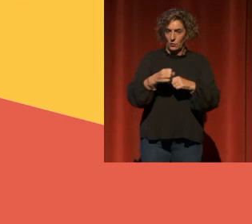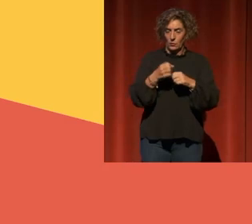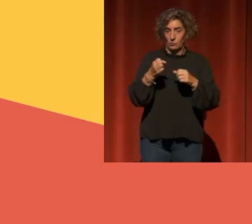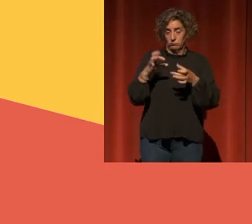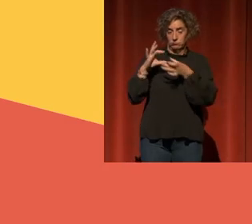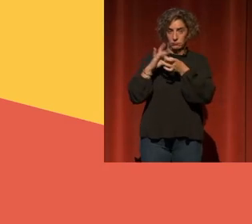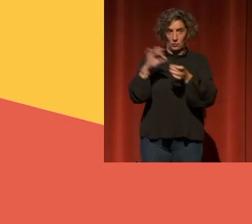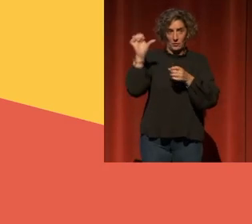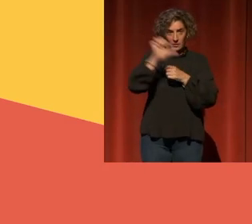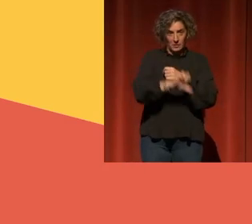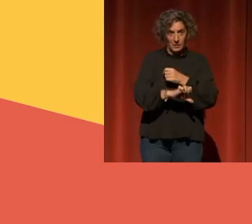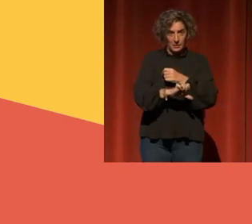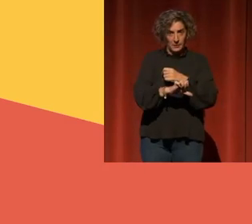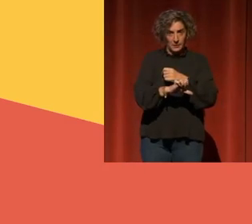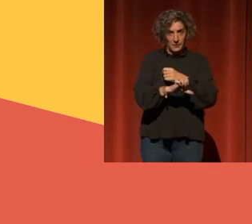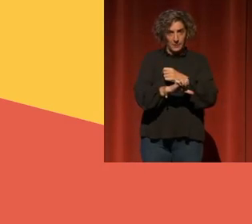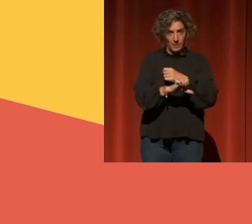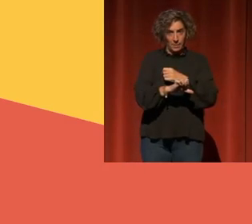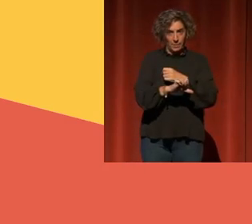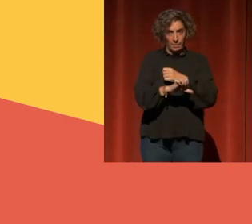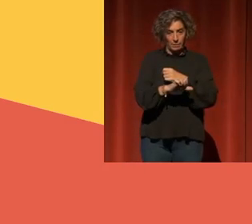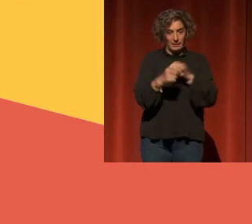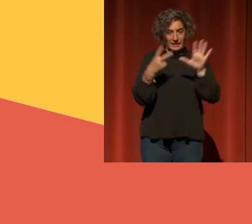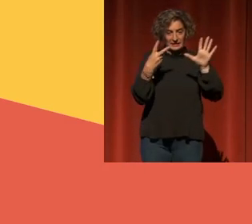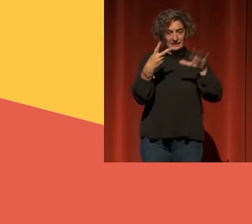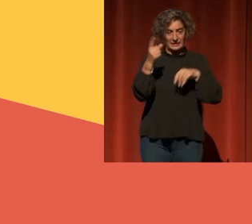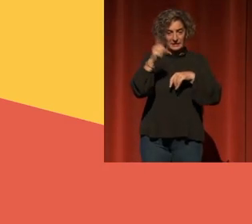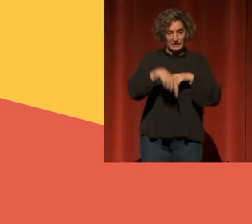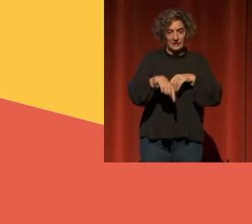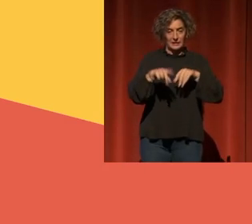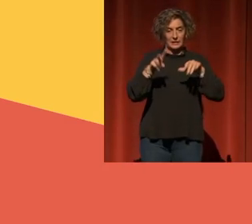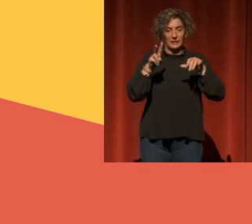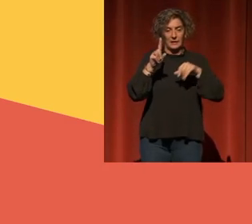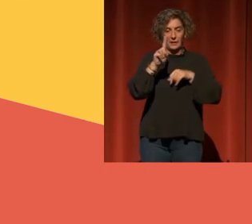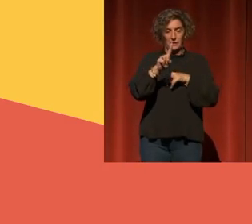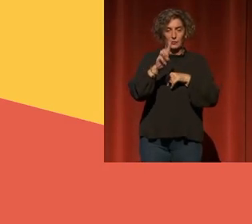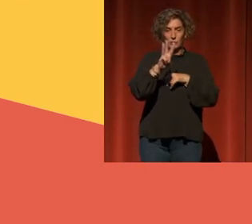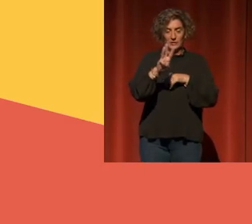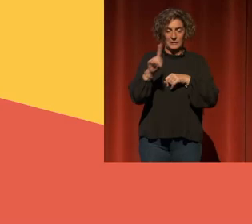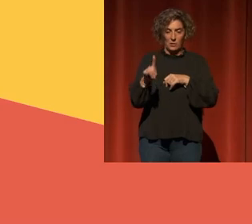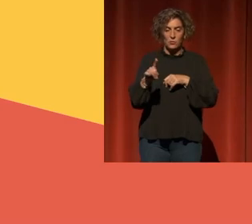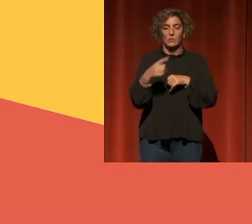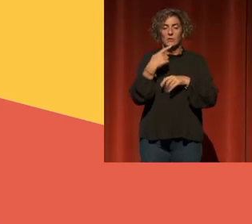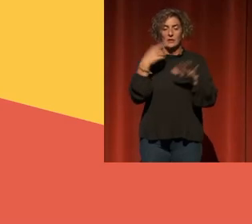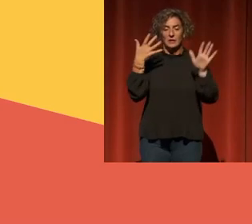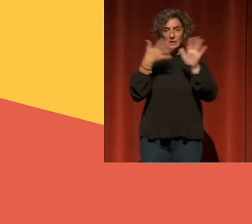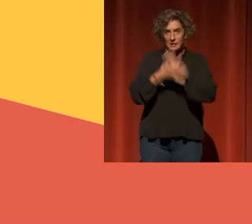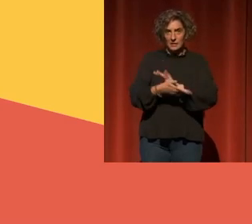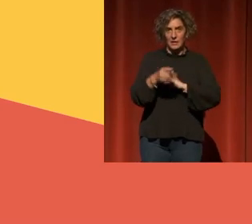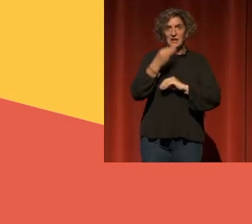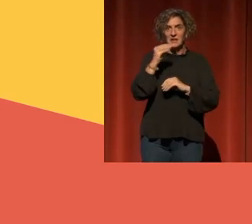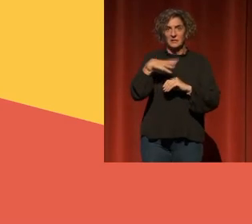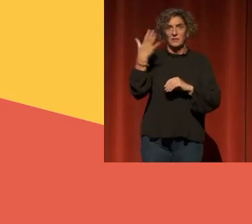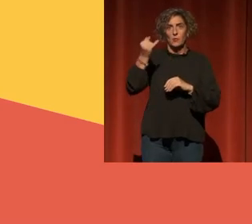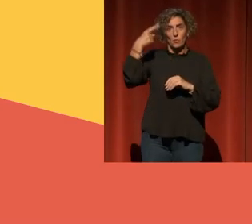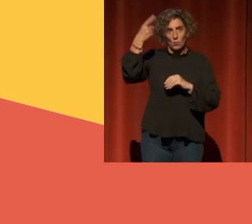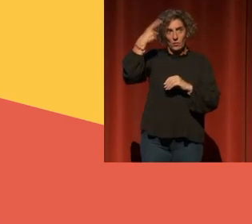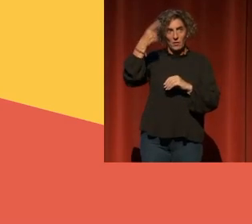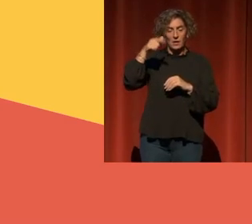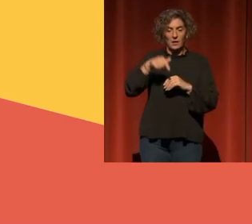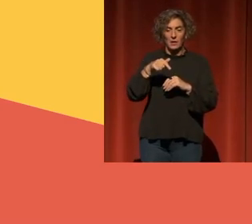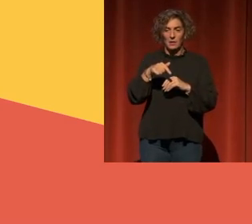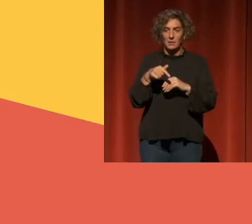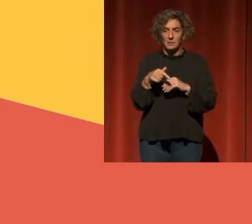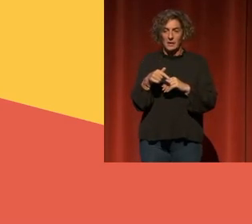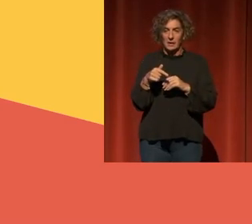económica europea en su Artículo 131 ya hablaba del desarrollo económico social y cultural como aspiraciones